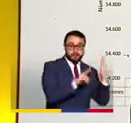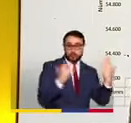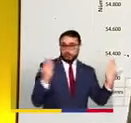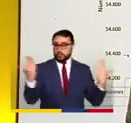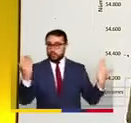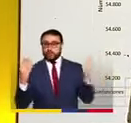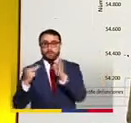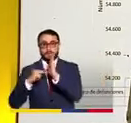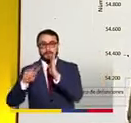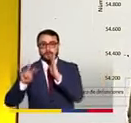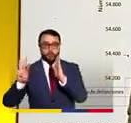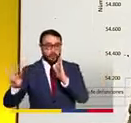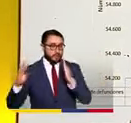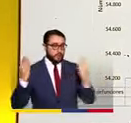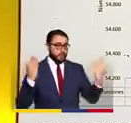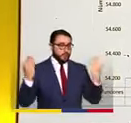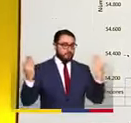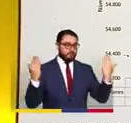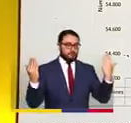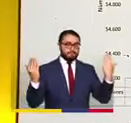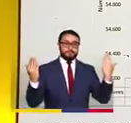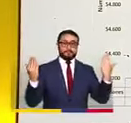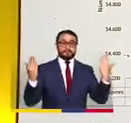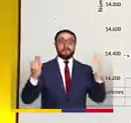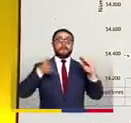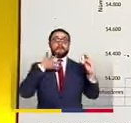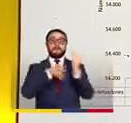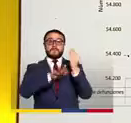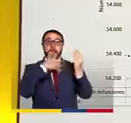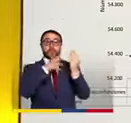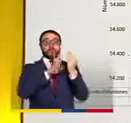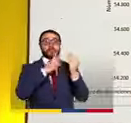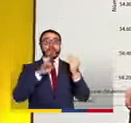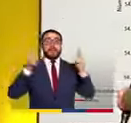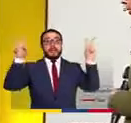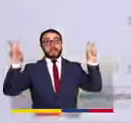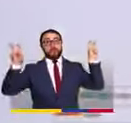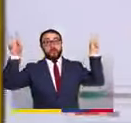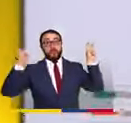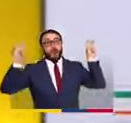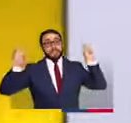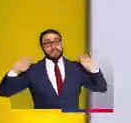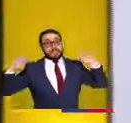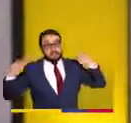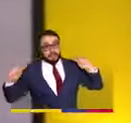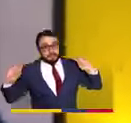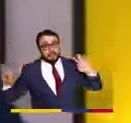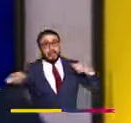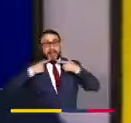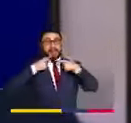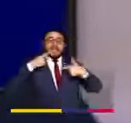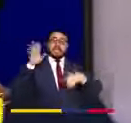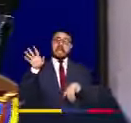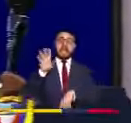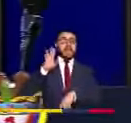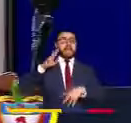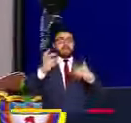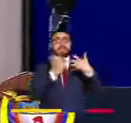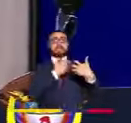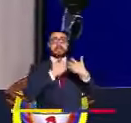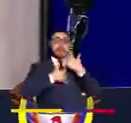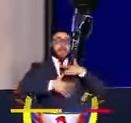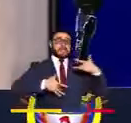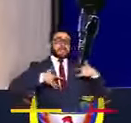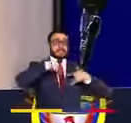2022-2024, que debería, según la prensa, porque dicen que hemos hecho un caos con el sistema